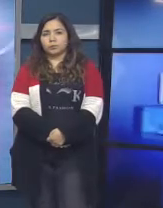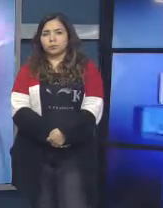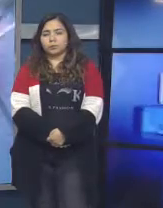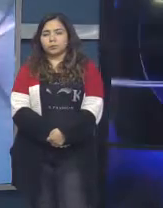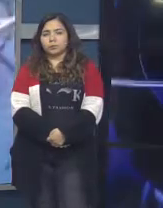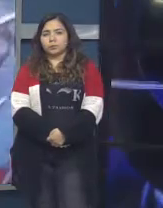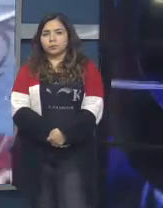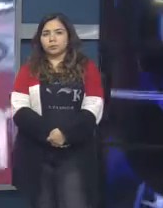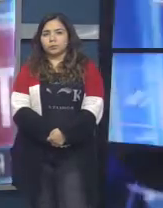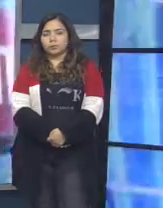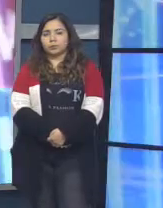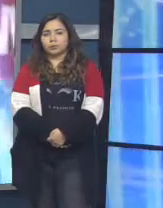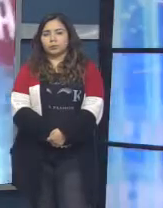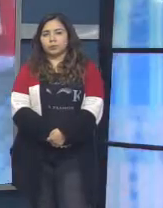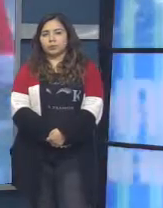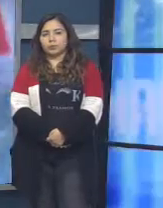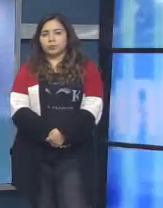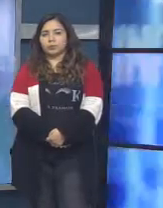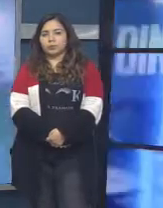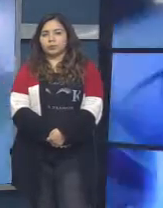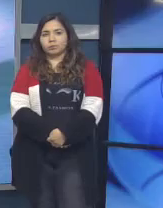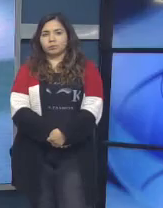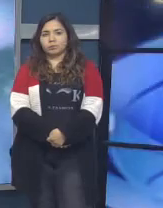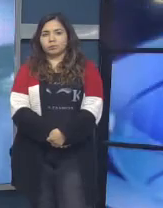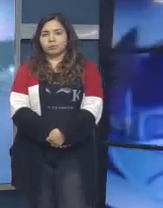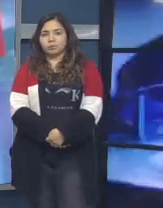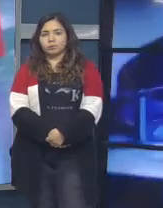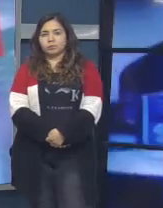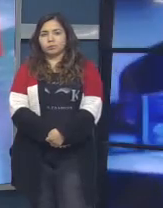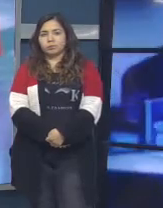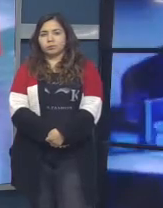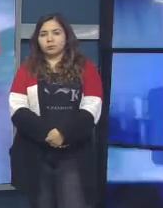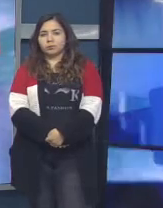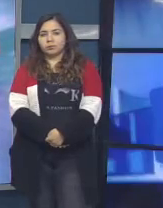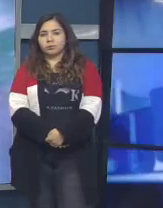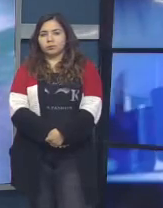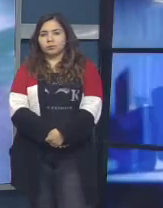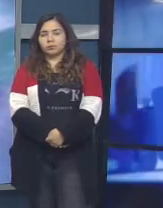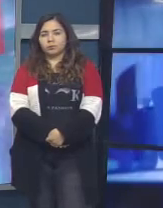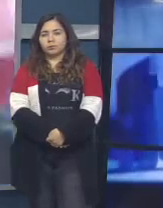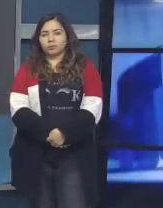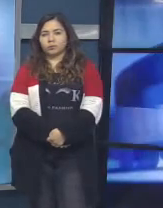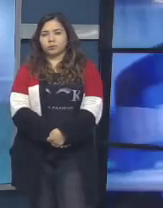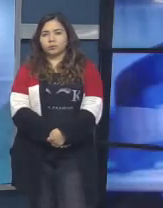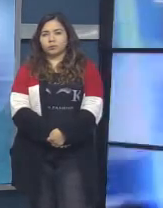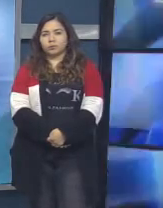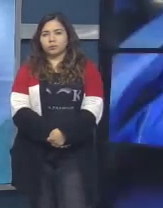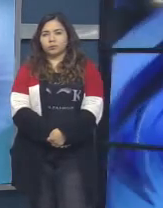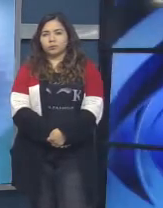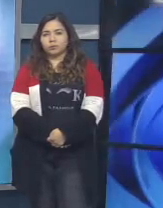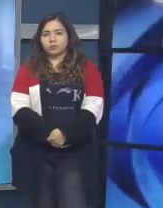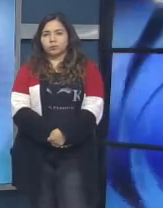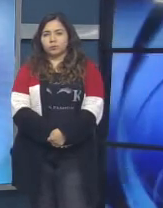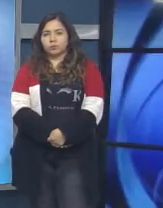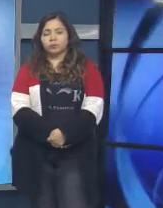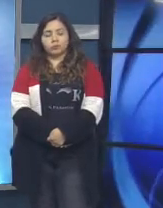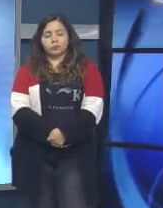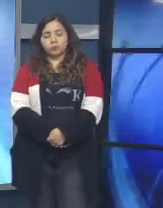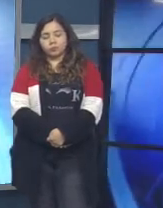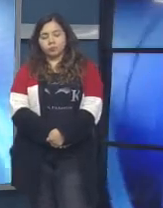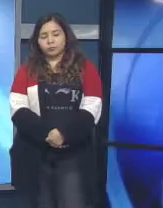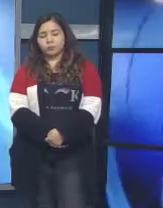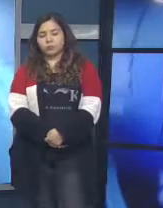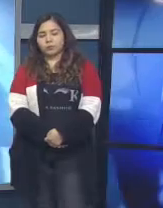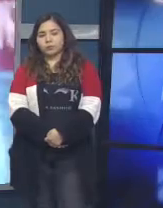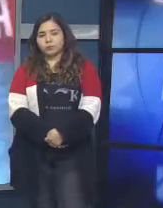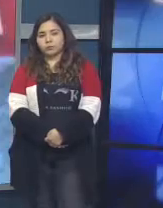turismo, la verdad es que estamos muy lejos, porque vos imaginate que no tenemos transporte aéreo, no tenemos